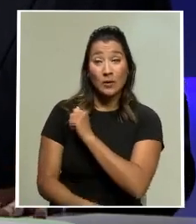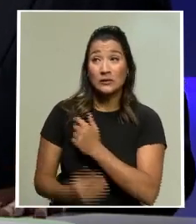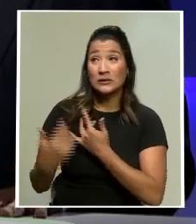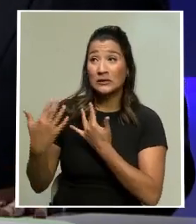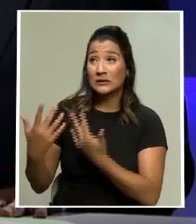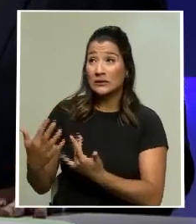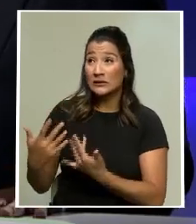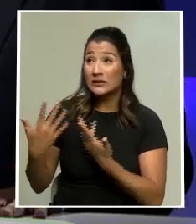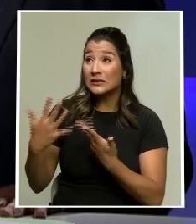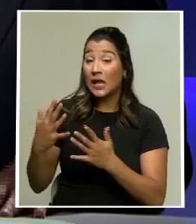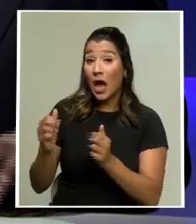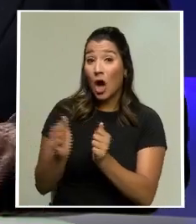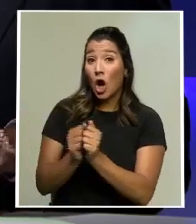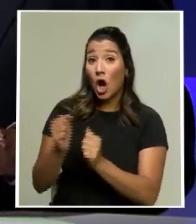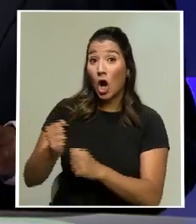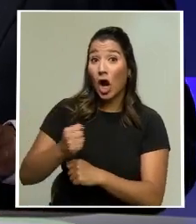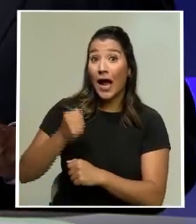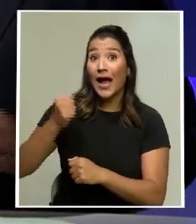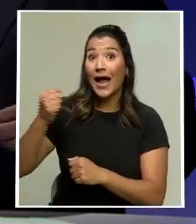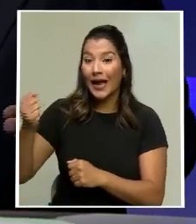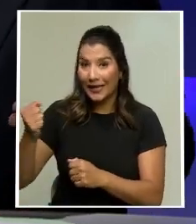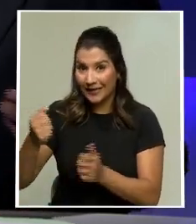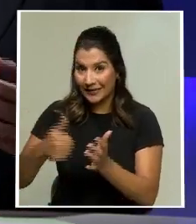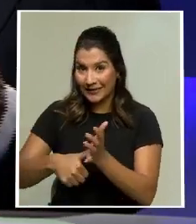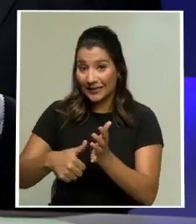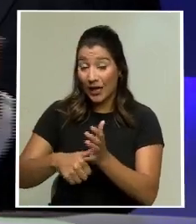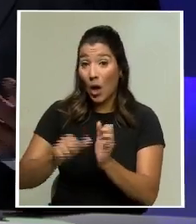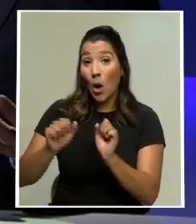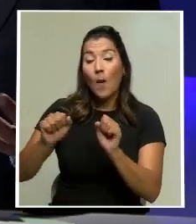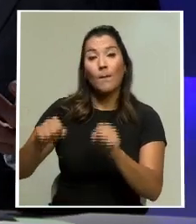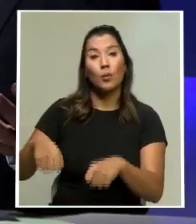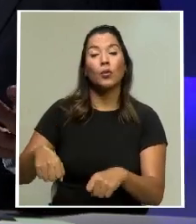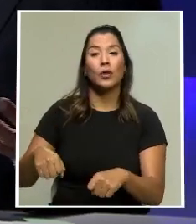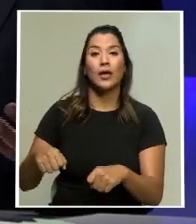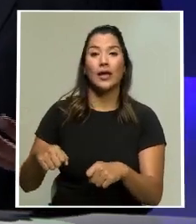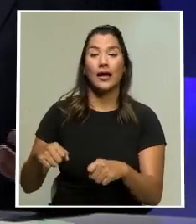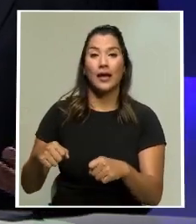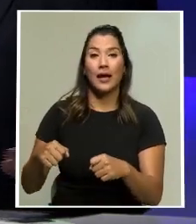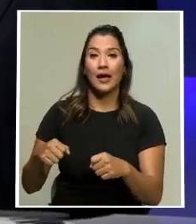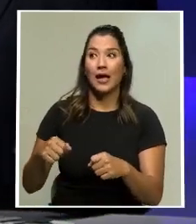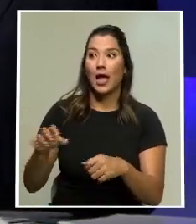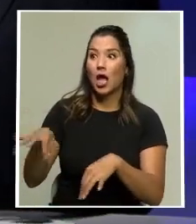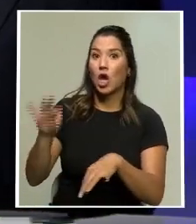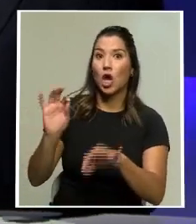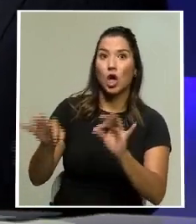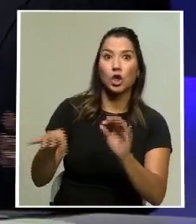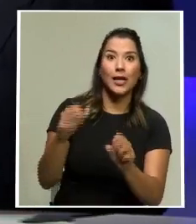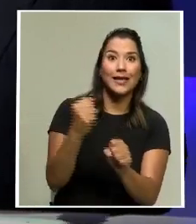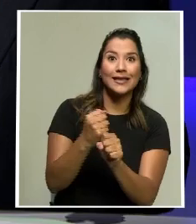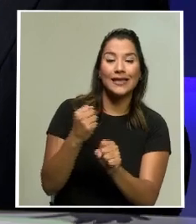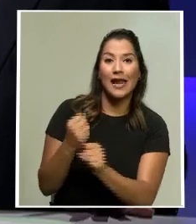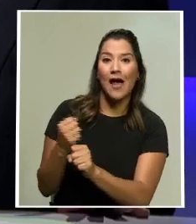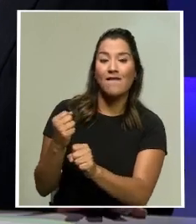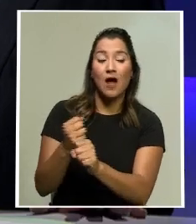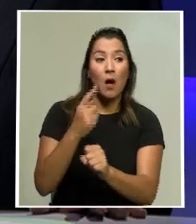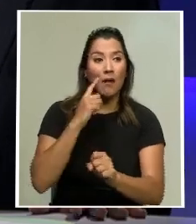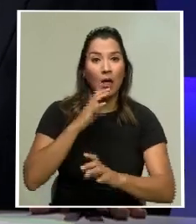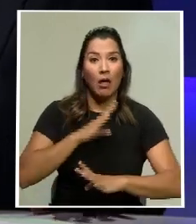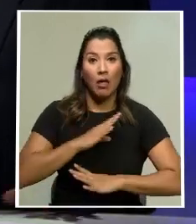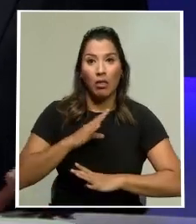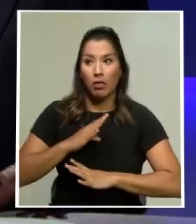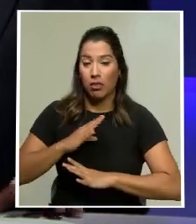victoria electoral aparecieran la cantidad de empleos suficientes como para